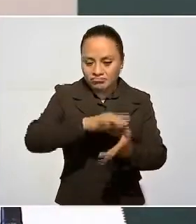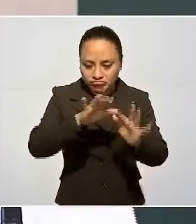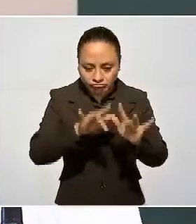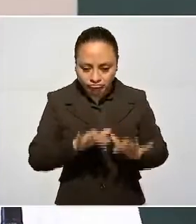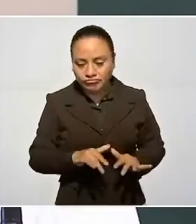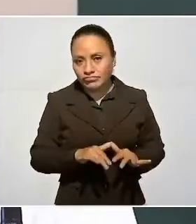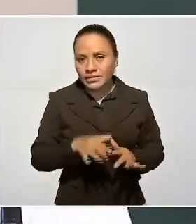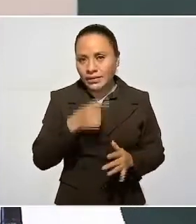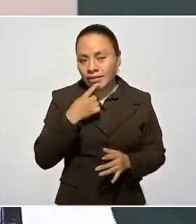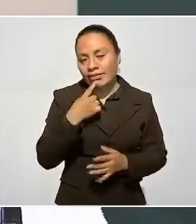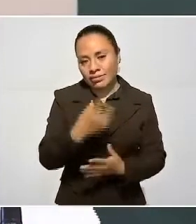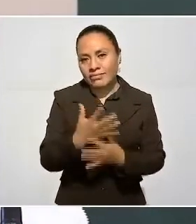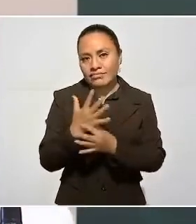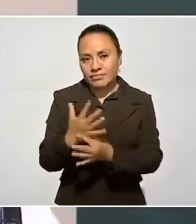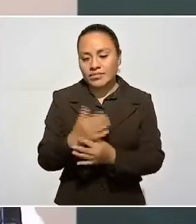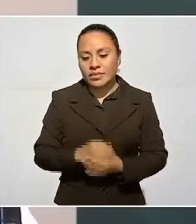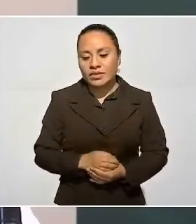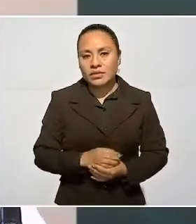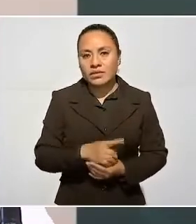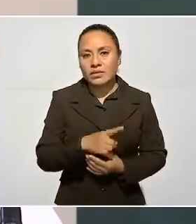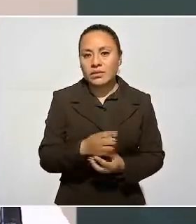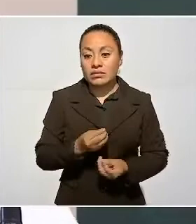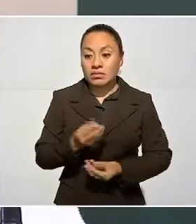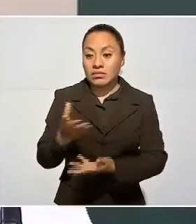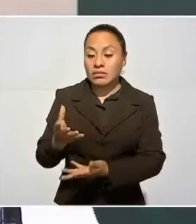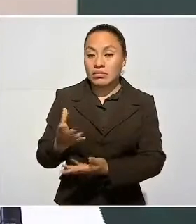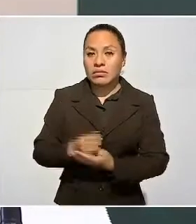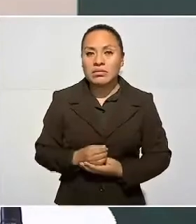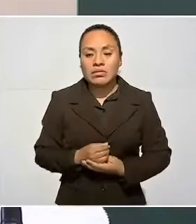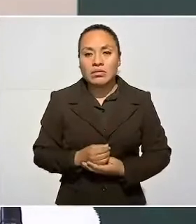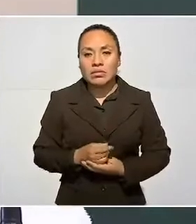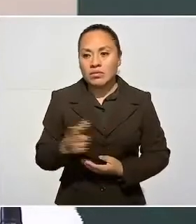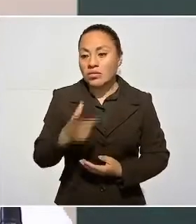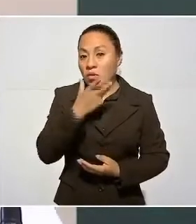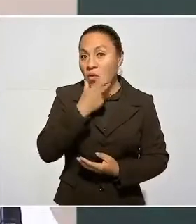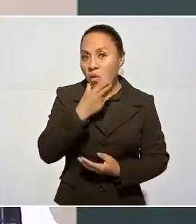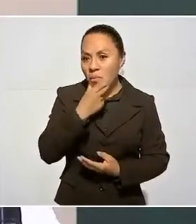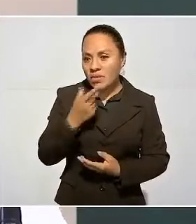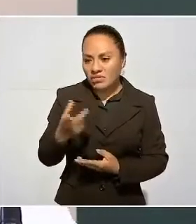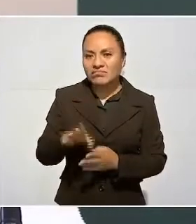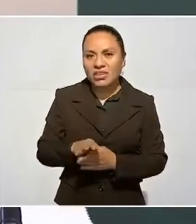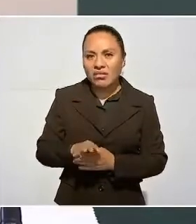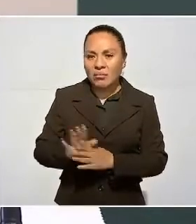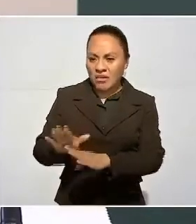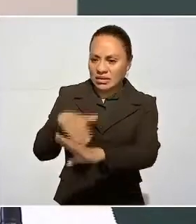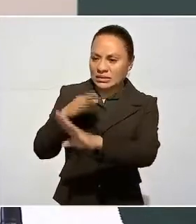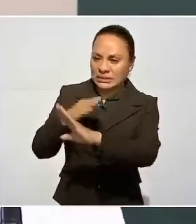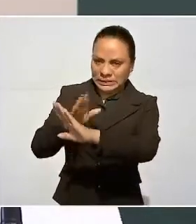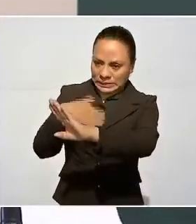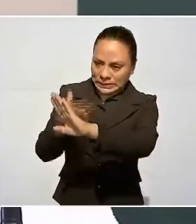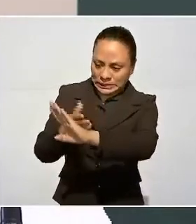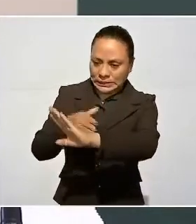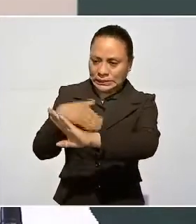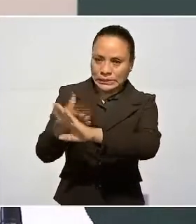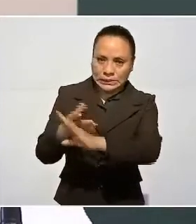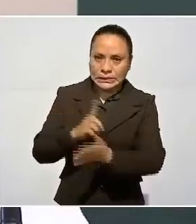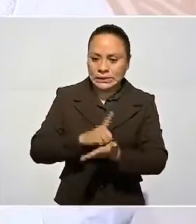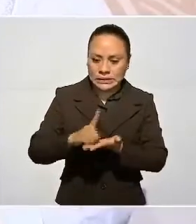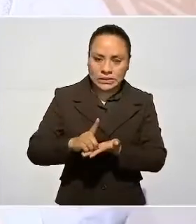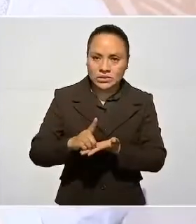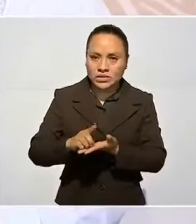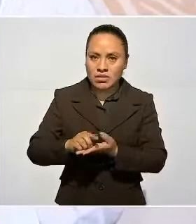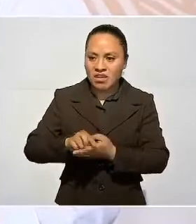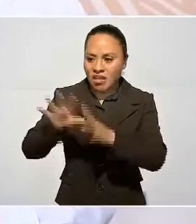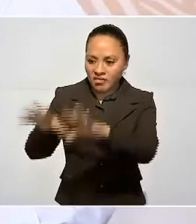términos: es dado al hombre, Señor, atacar los derechos ajenos, apoderarse de sus